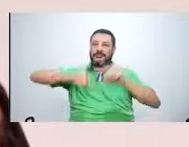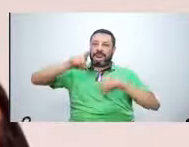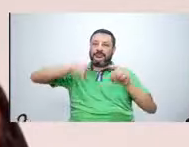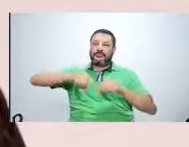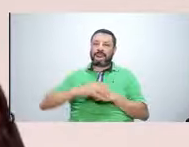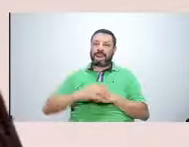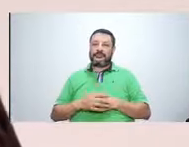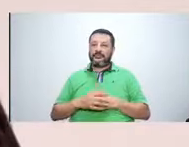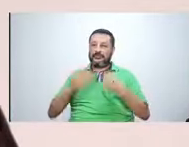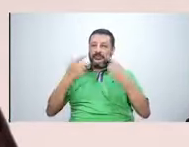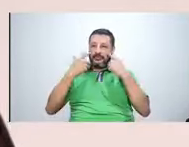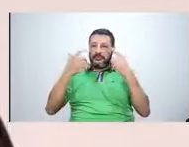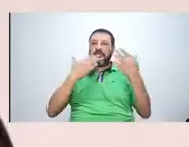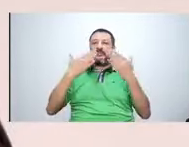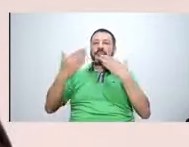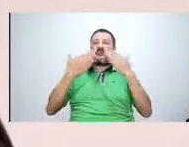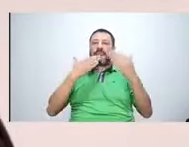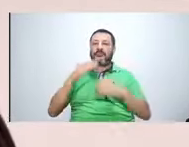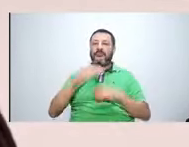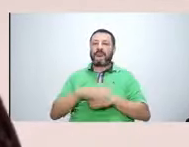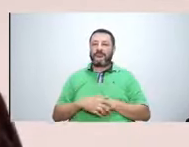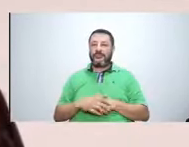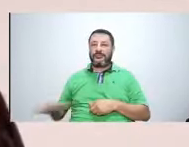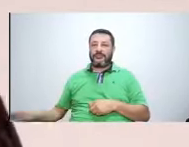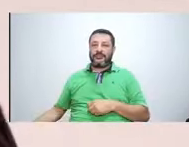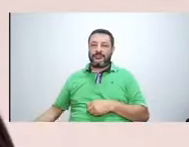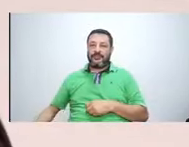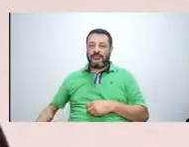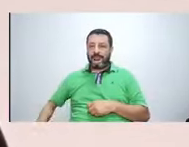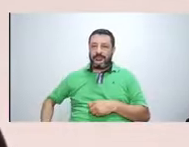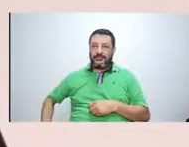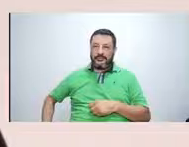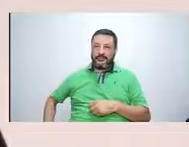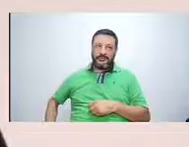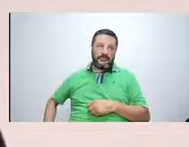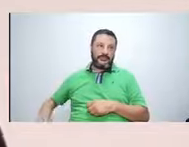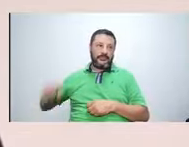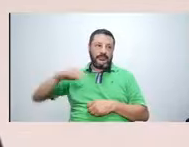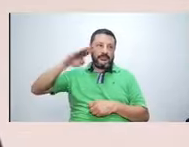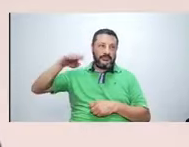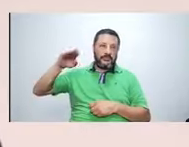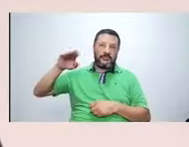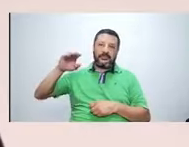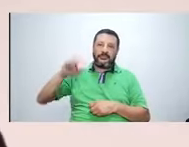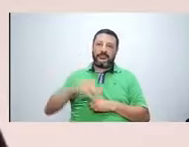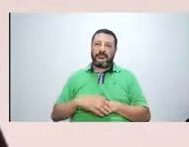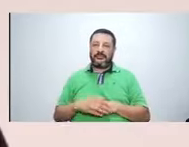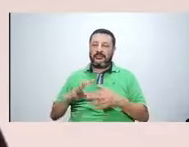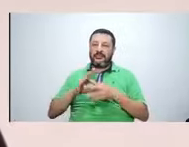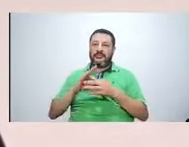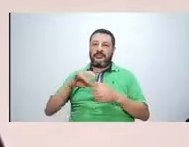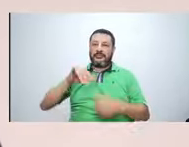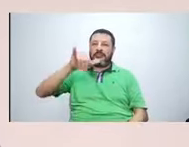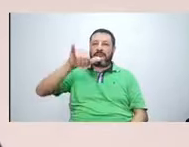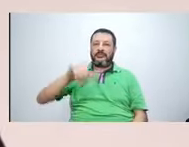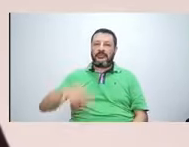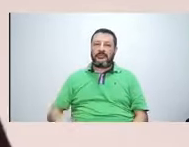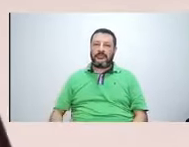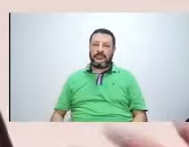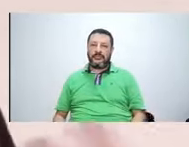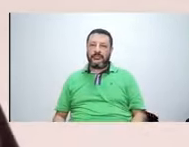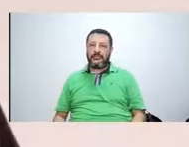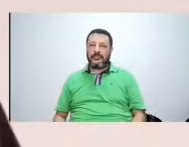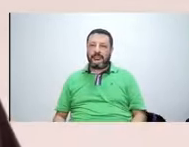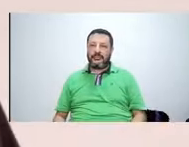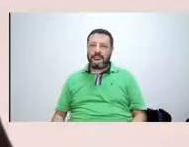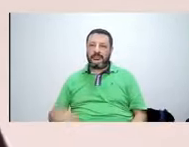la confianza que él transmite, que las compañeras mías de otros departamentos viajamos y a veces le dicen a él, ay, Diego, me va a cuidar